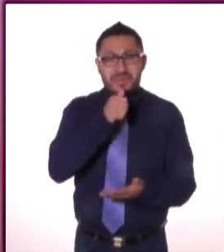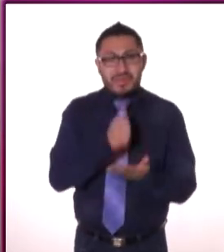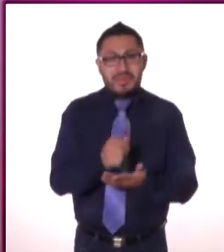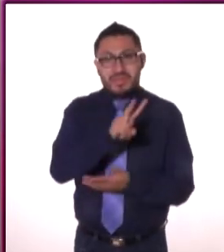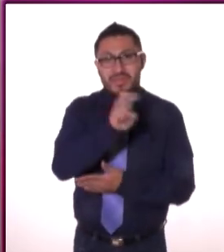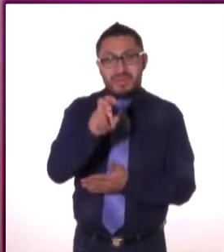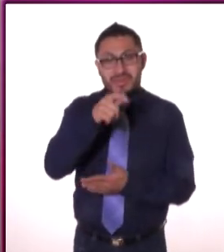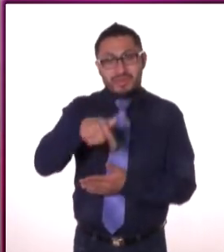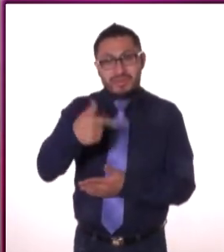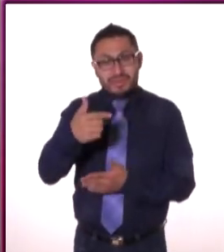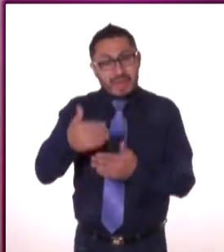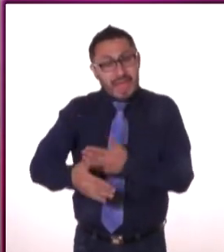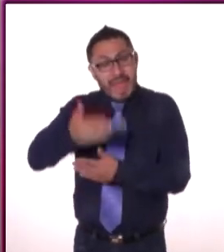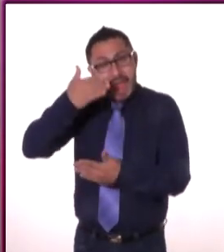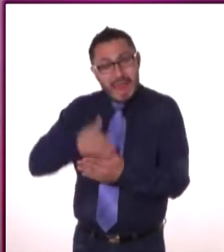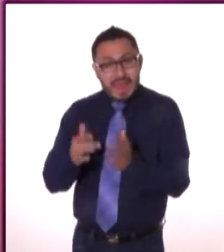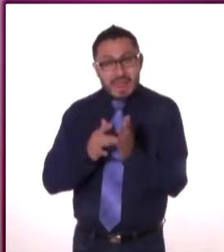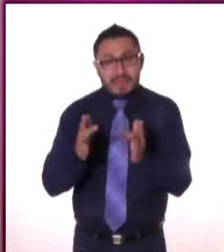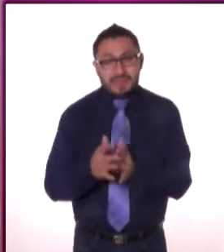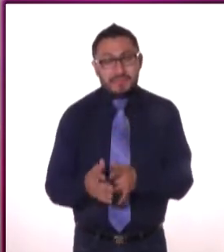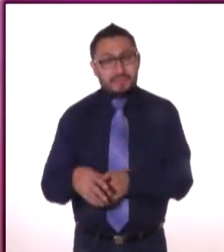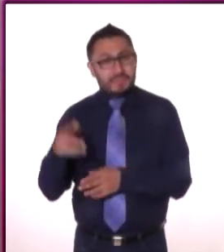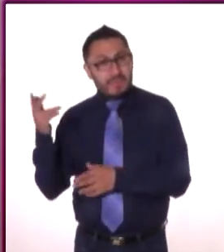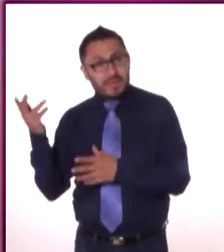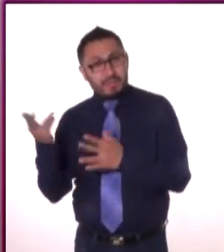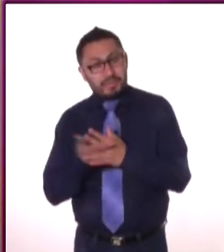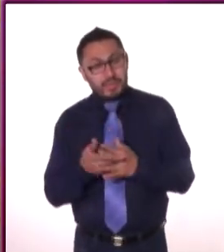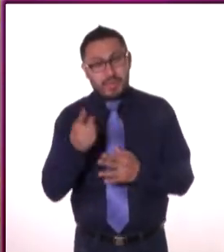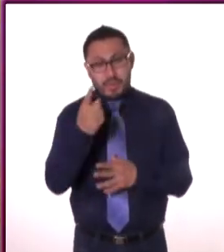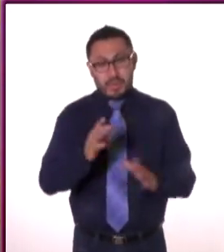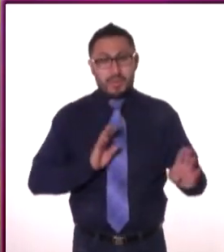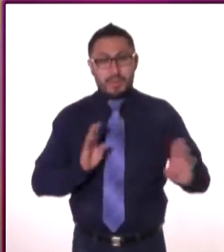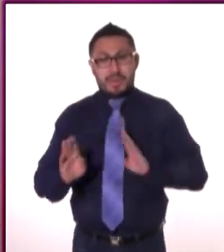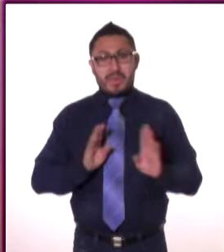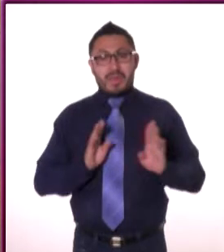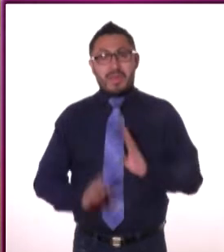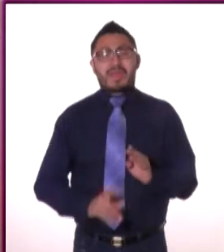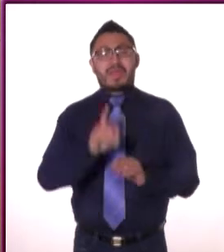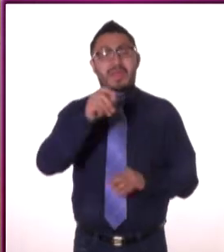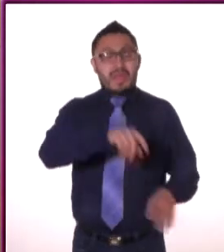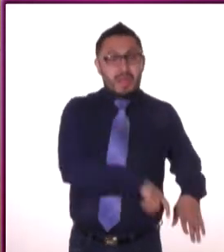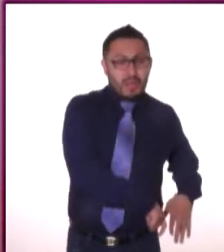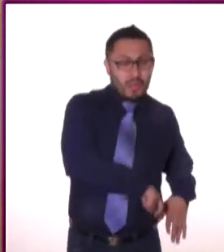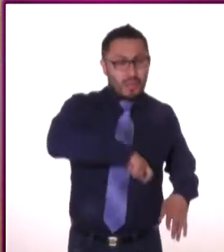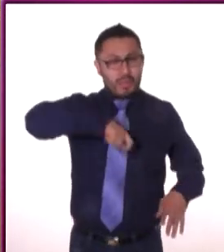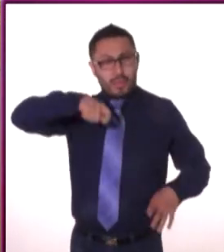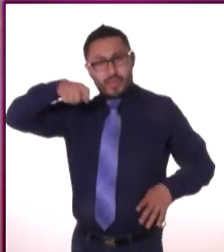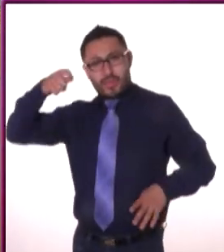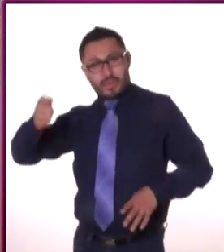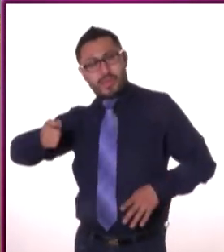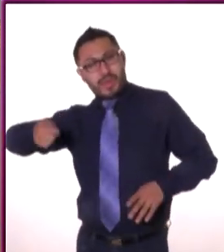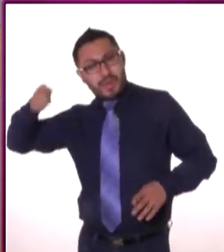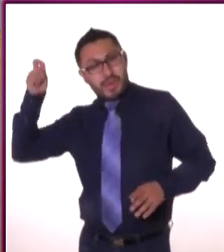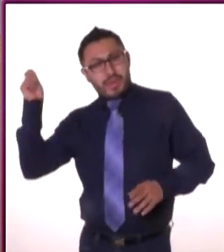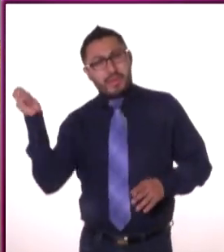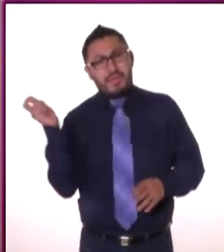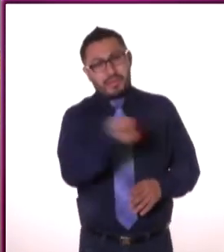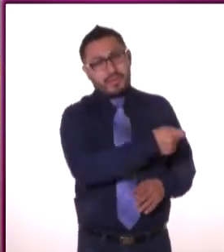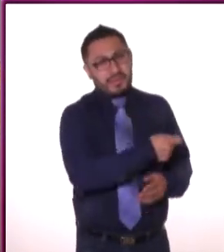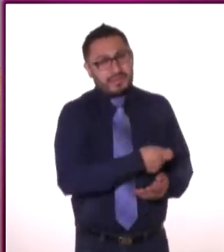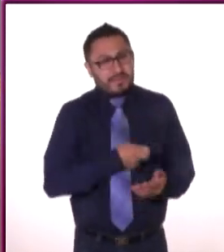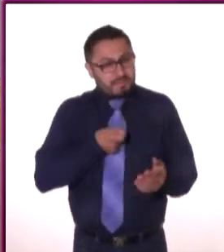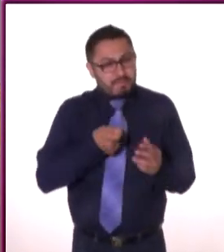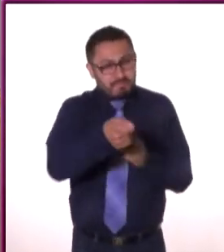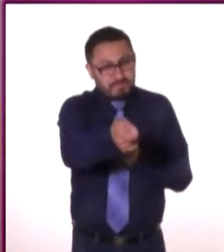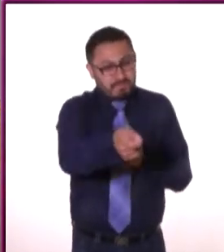año 212 antes de nuestra era, asesinado por un soldado que sacó su espada y